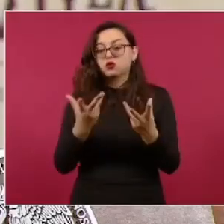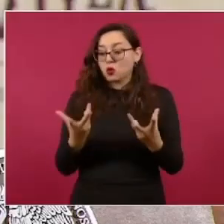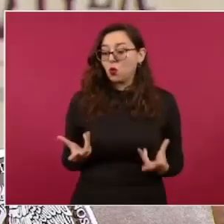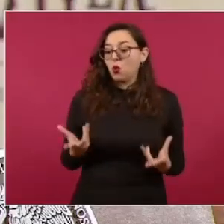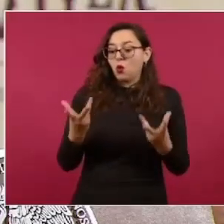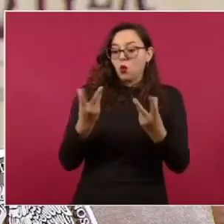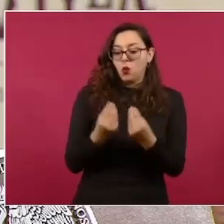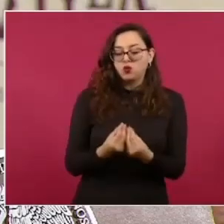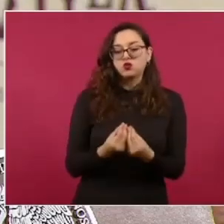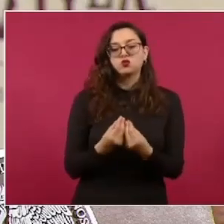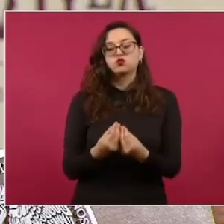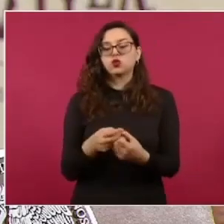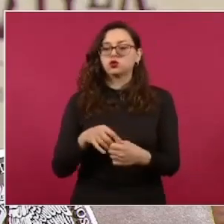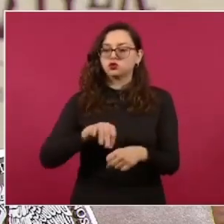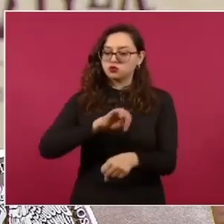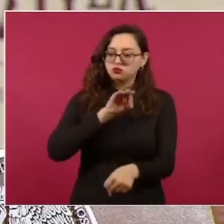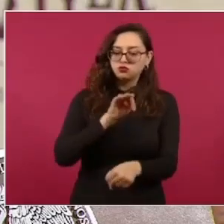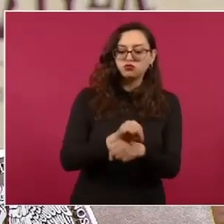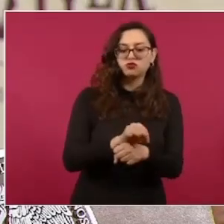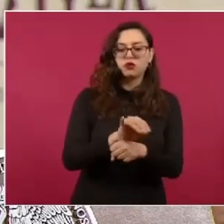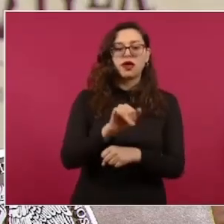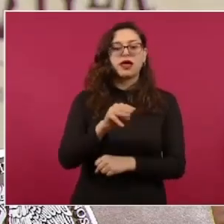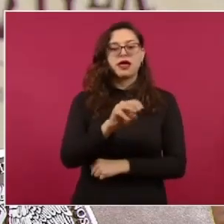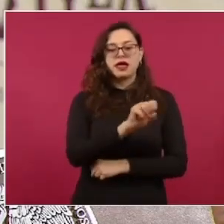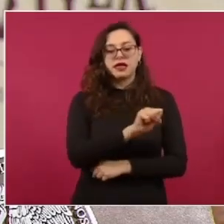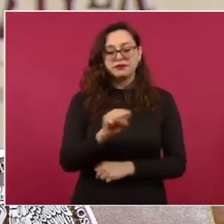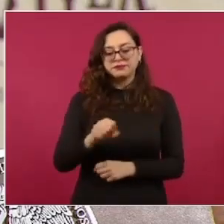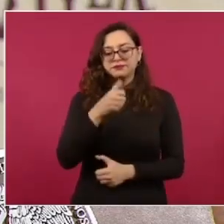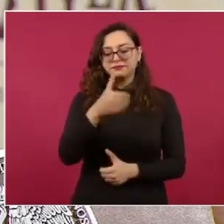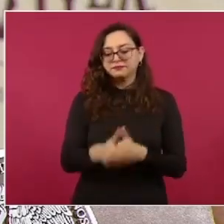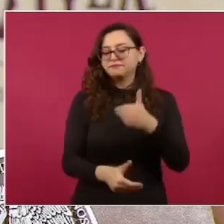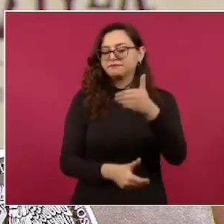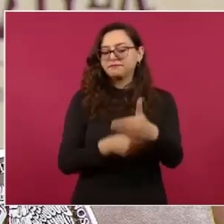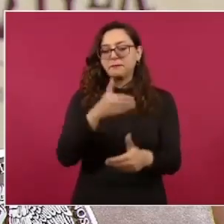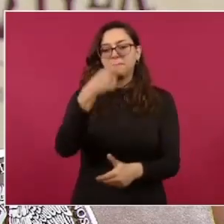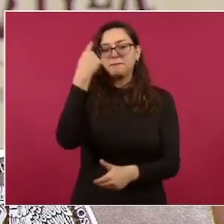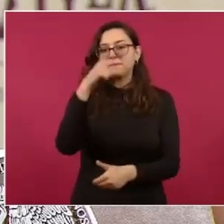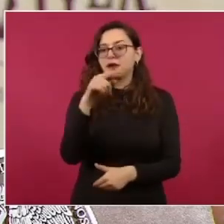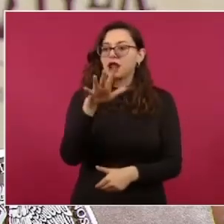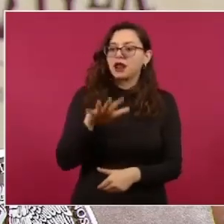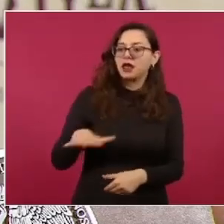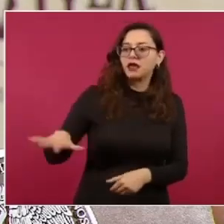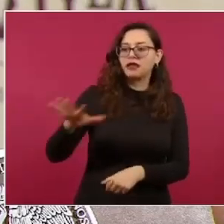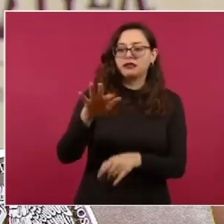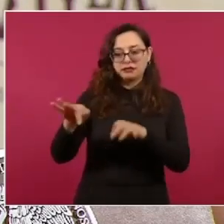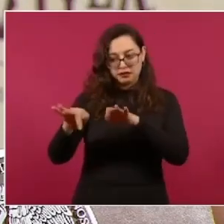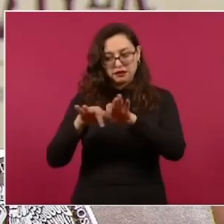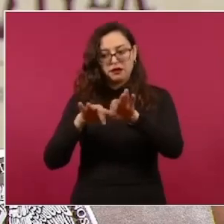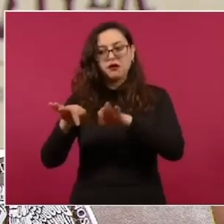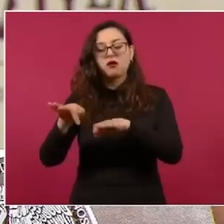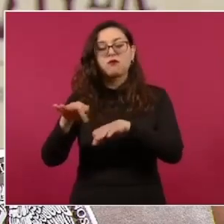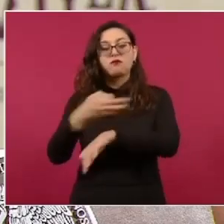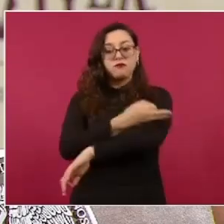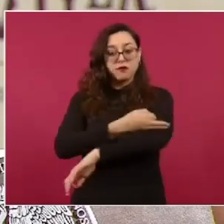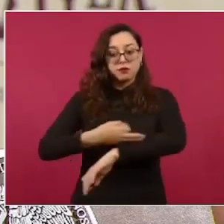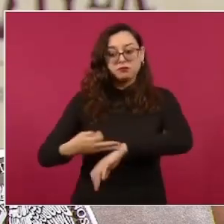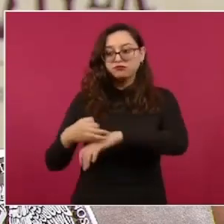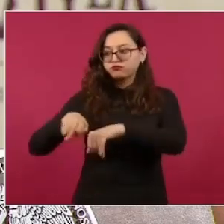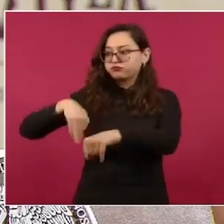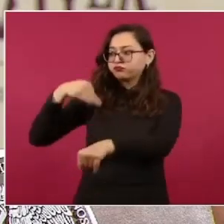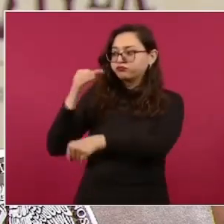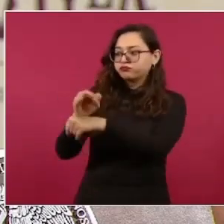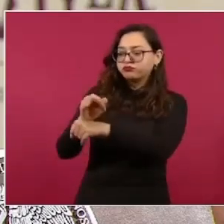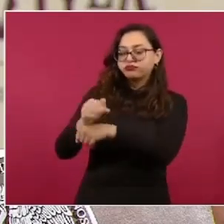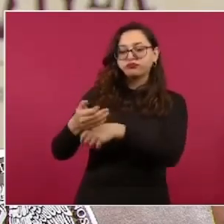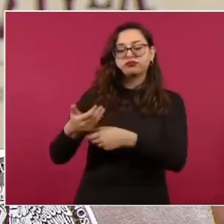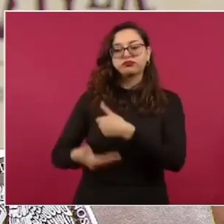al IMSS a la vanguardia en la atención de los trabajadores y sus familias. La brega de generaciones